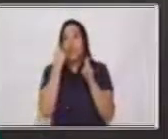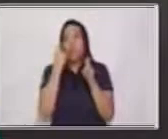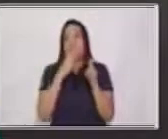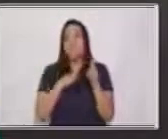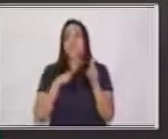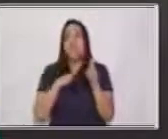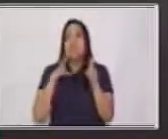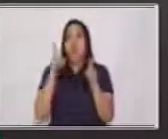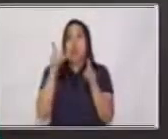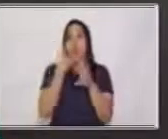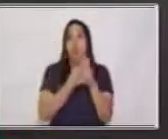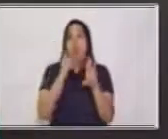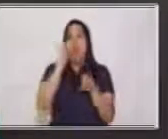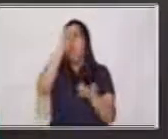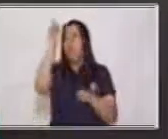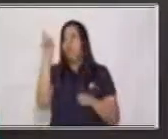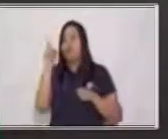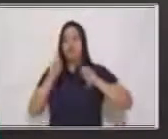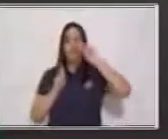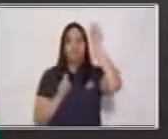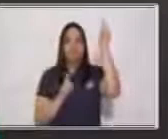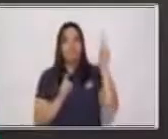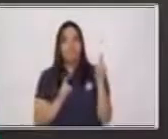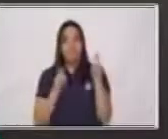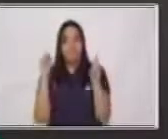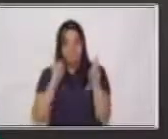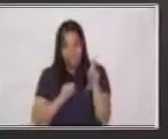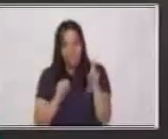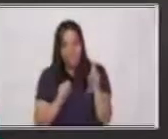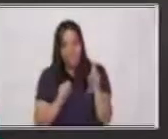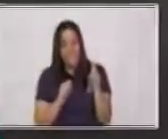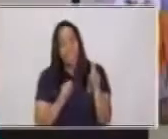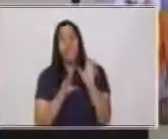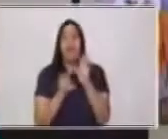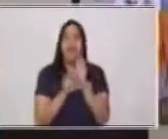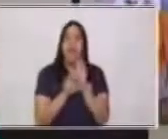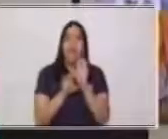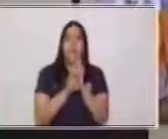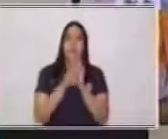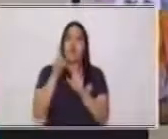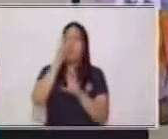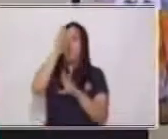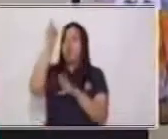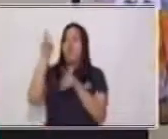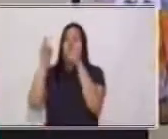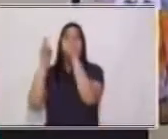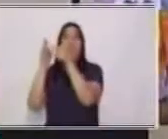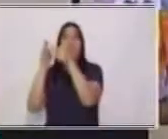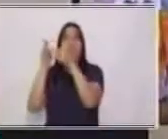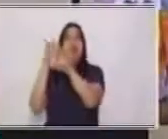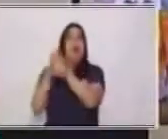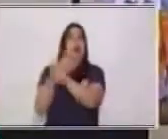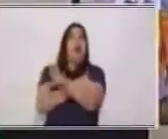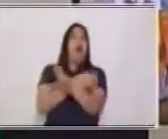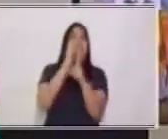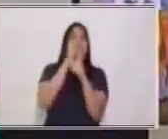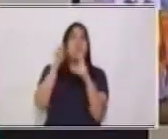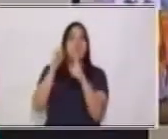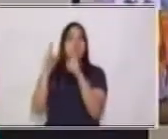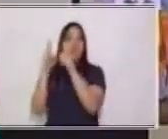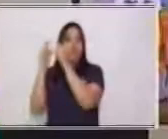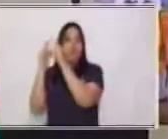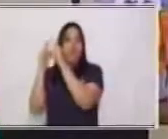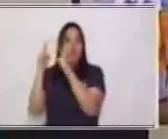que colocar los signos de interrogación abiertos al principio de escribir la oración y los cerramos cuando terminamos